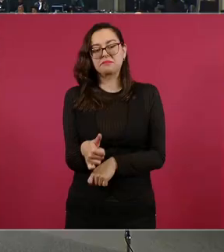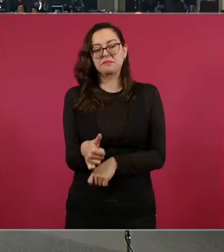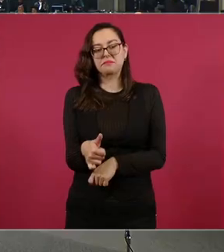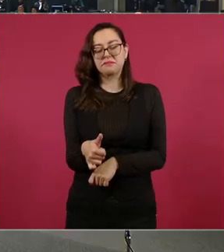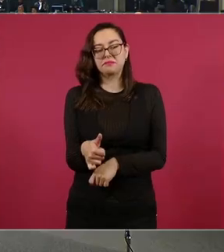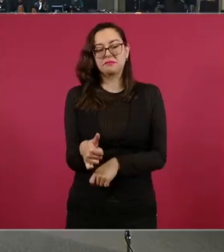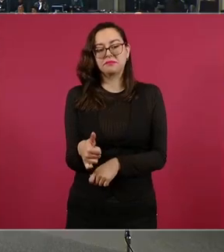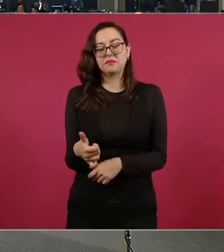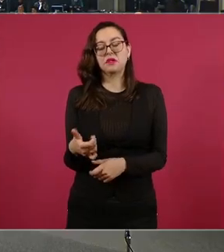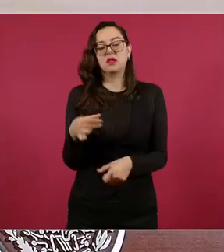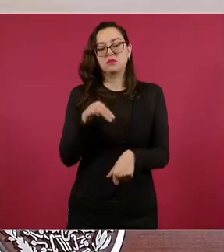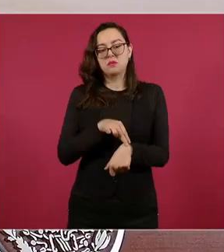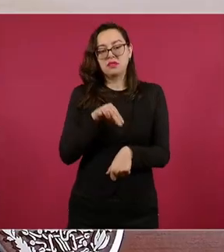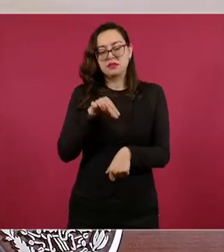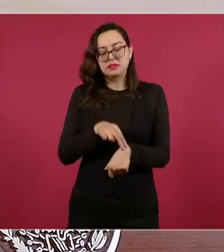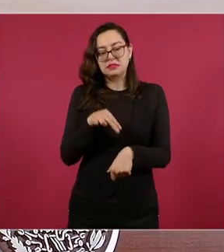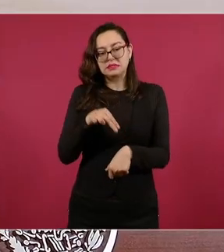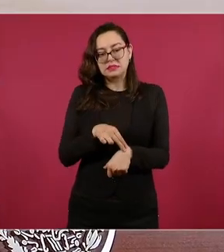homeópata,